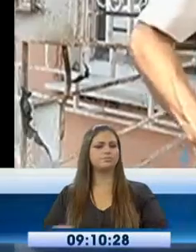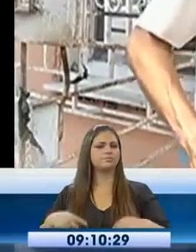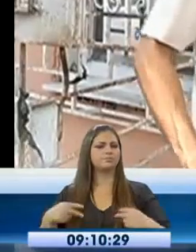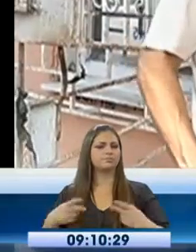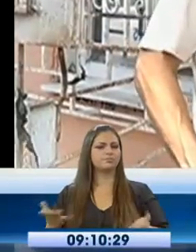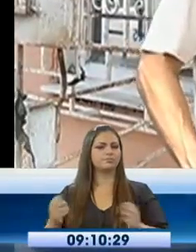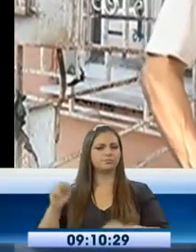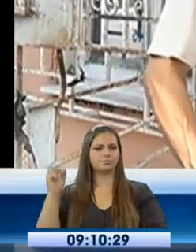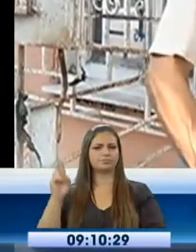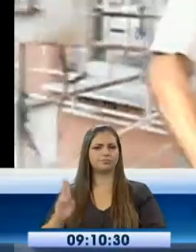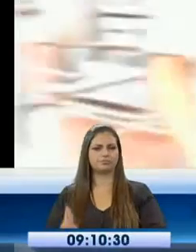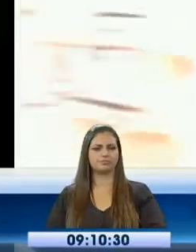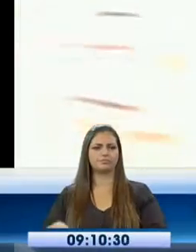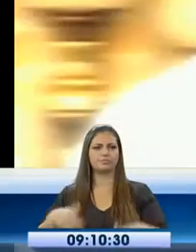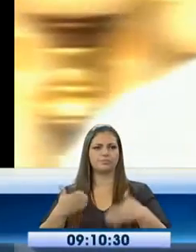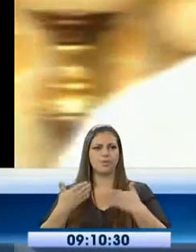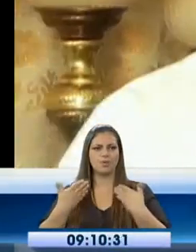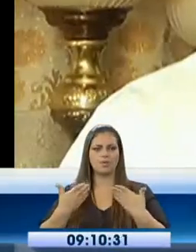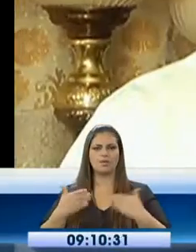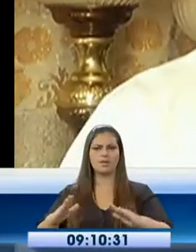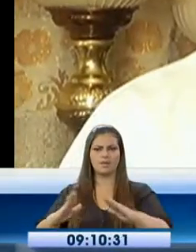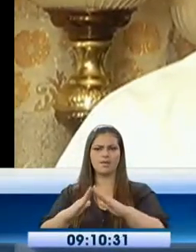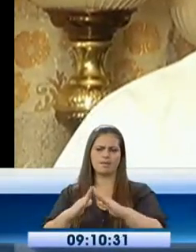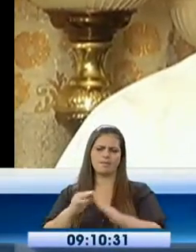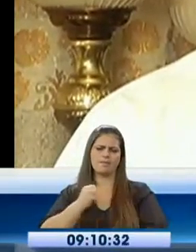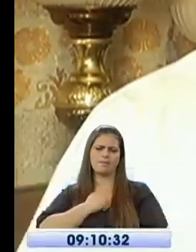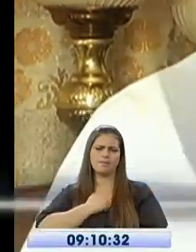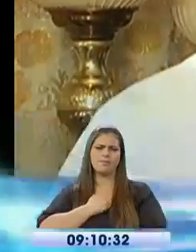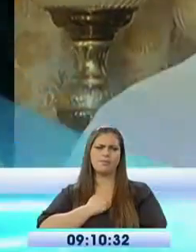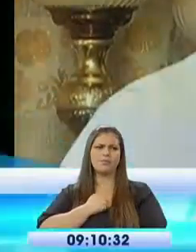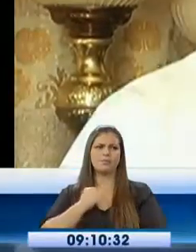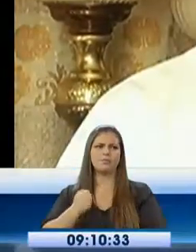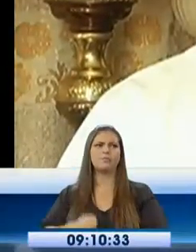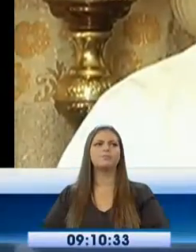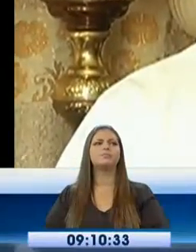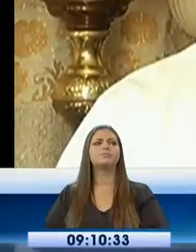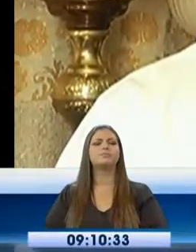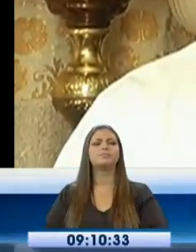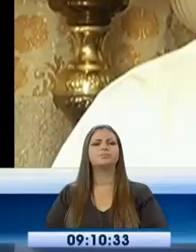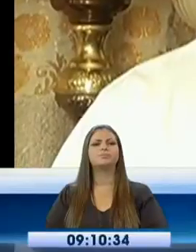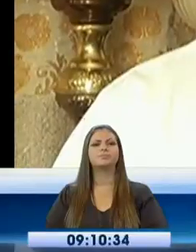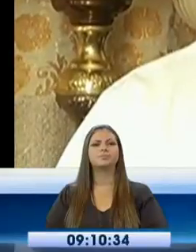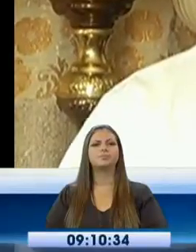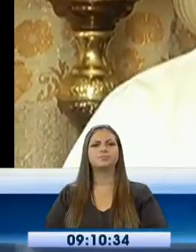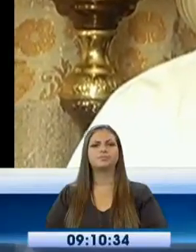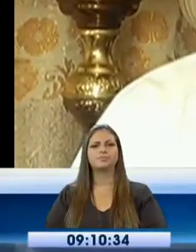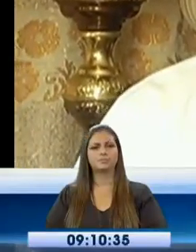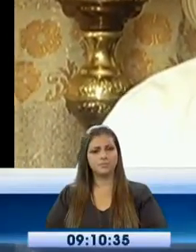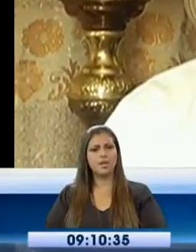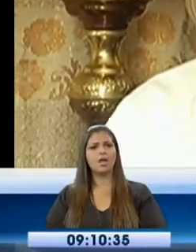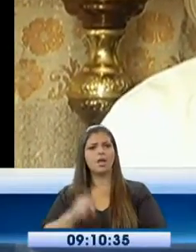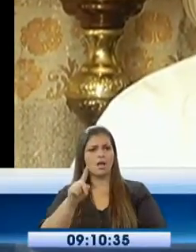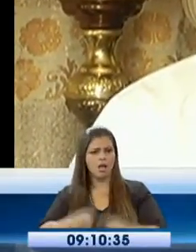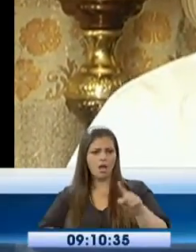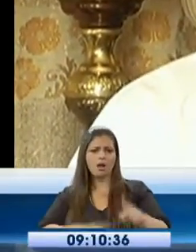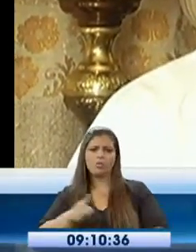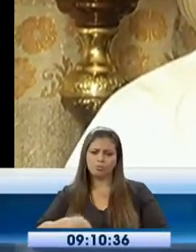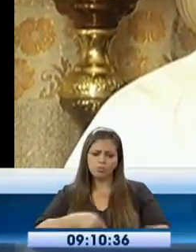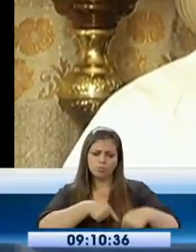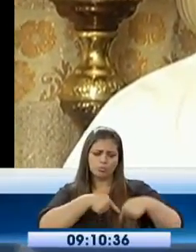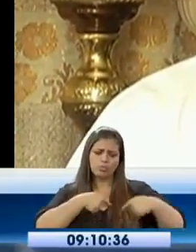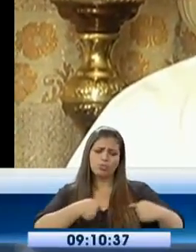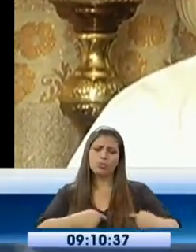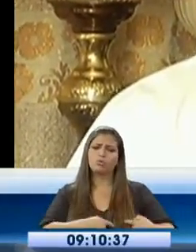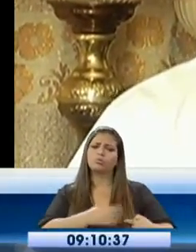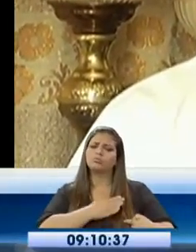por suerte en casa propia. Como dijo el dicho, Magana, hay personas de buen corazón,